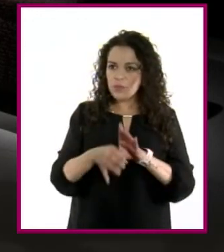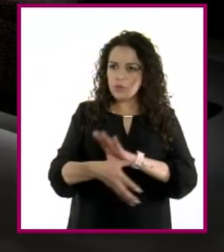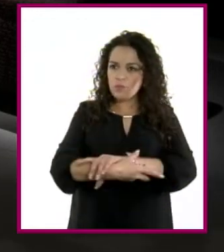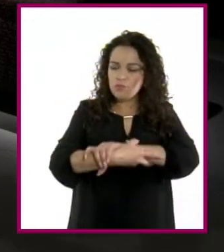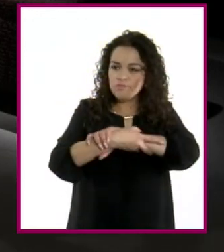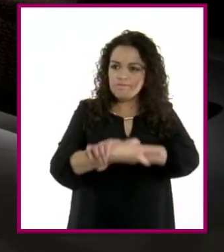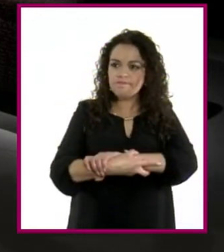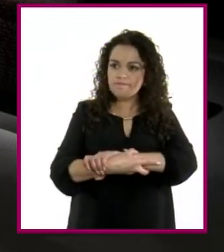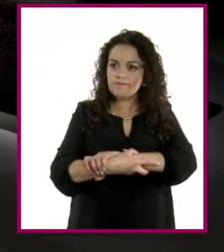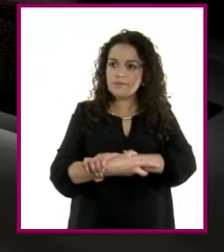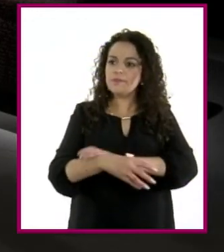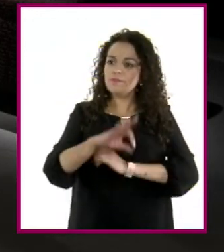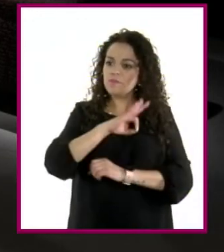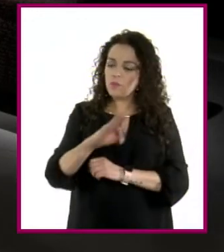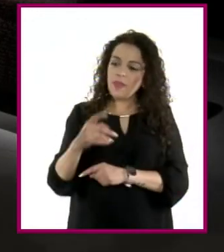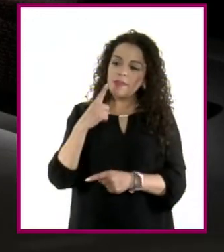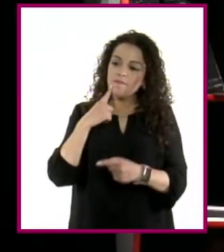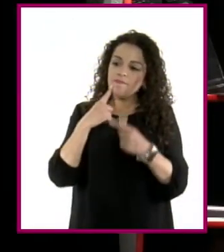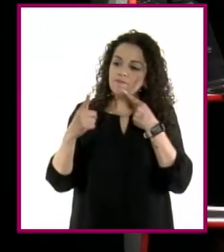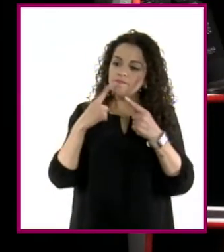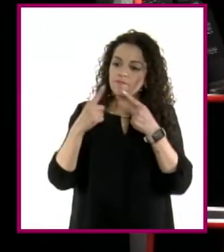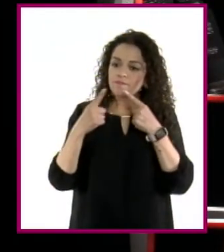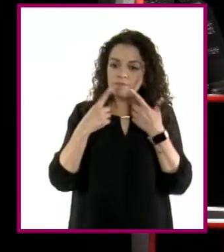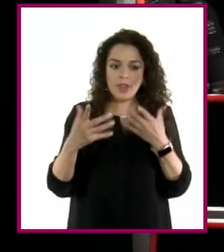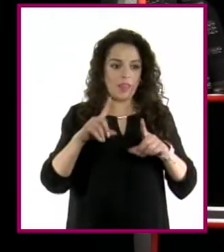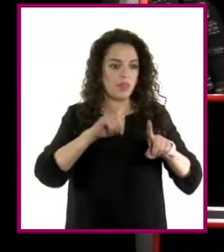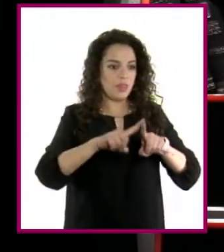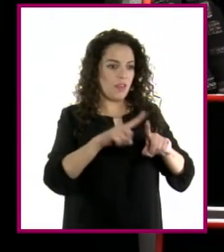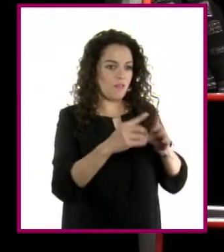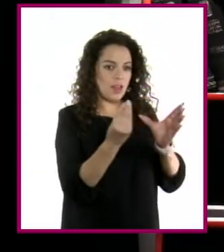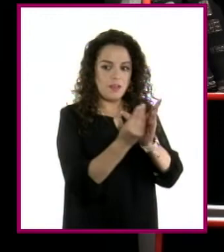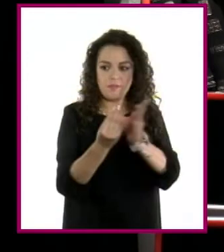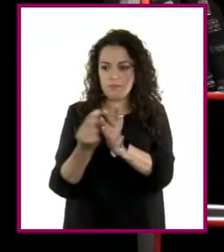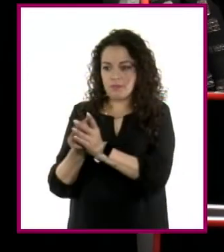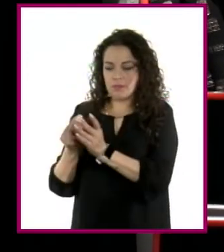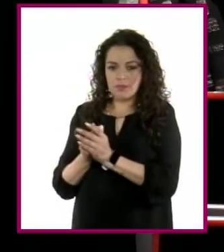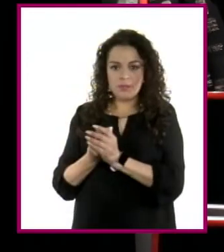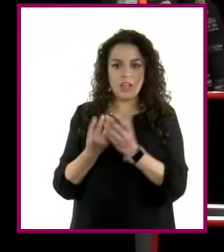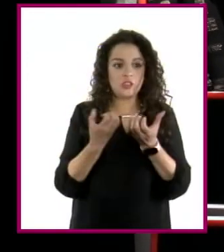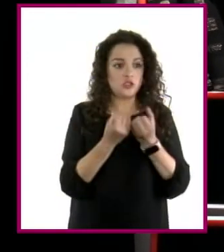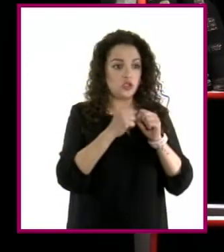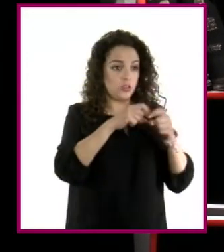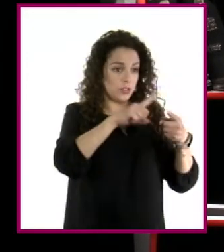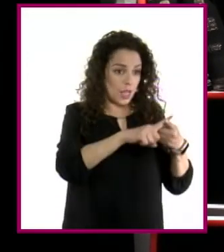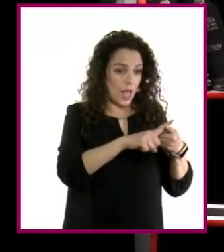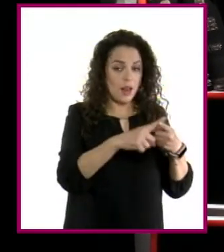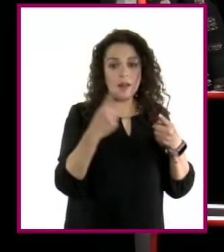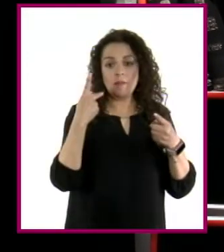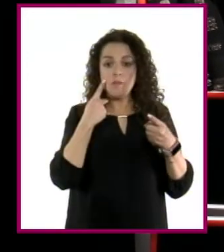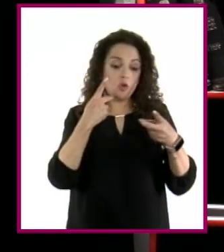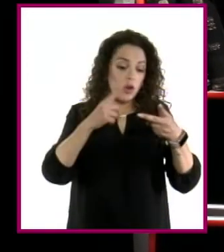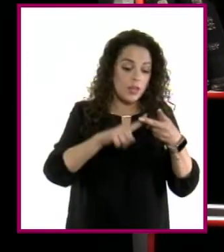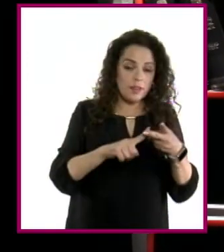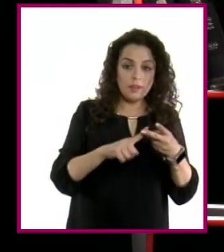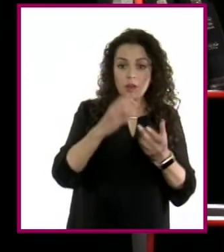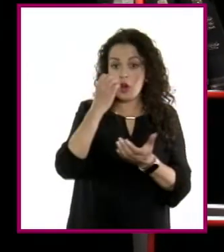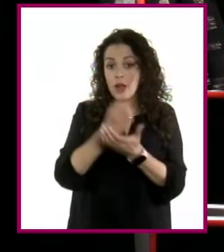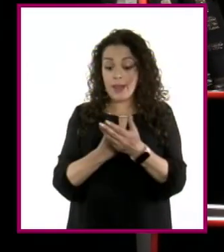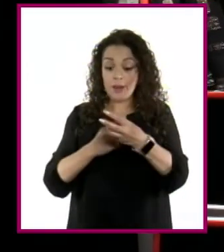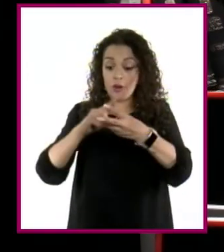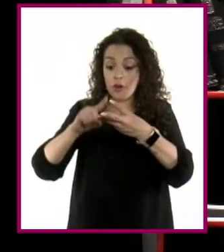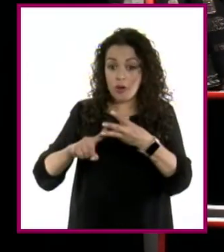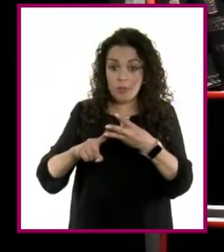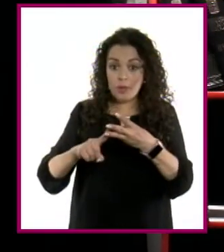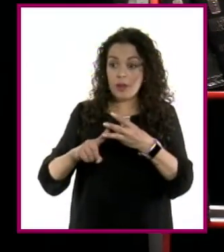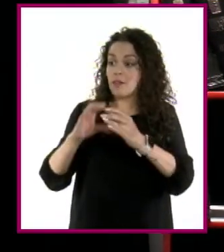nutre de discusiones en diversos ámbitos: el social, el político, el económico e incluso el